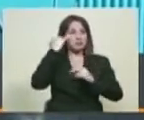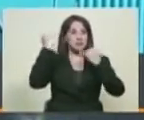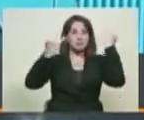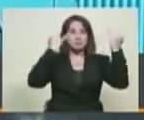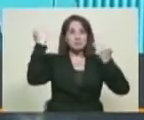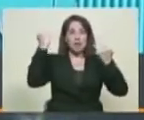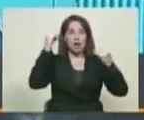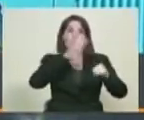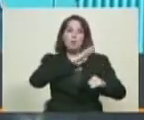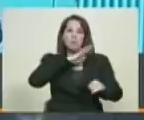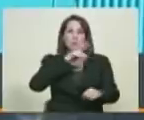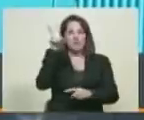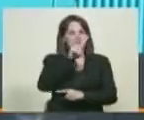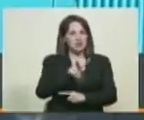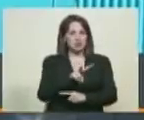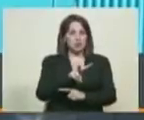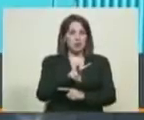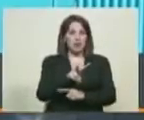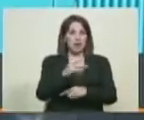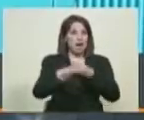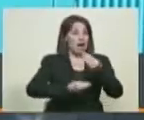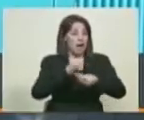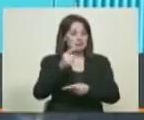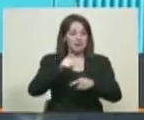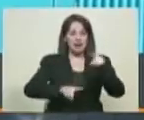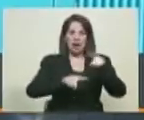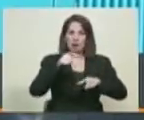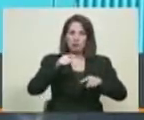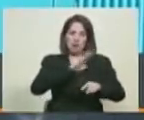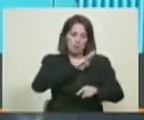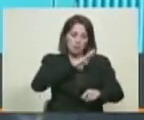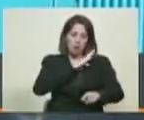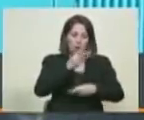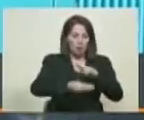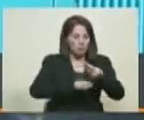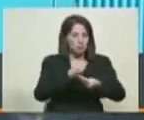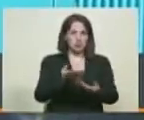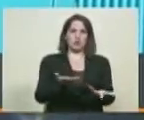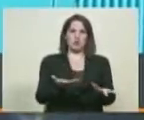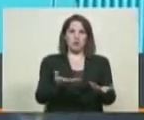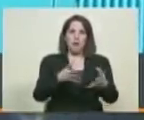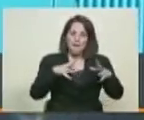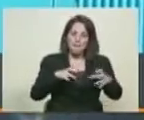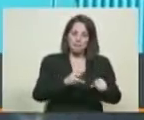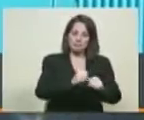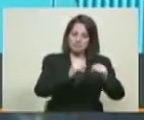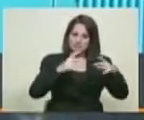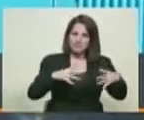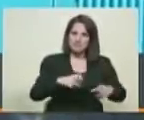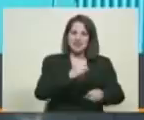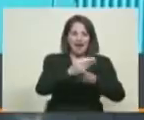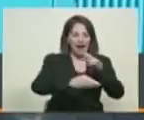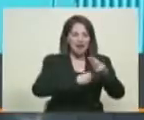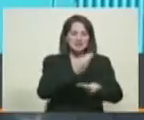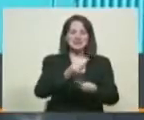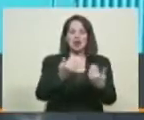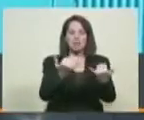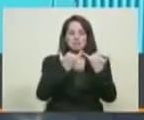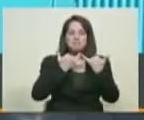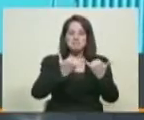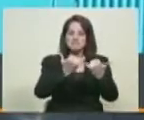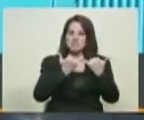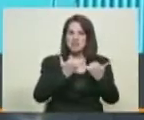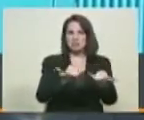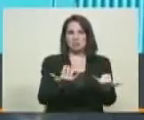cabeza propia y hacer las cosas con manos de uno, con nuestras propias manos. Hacer